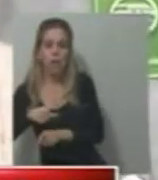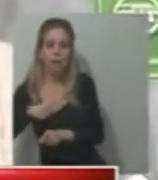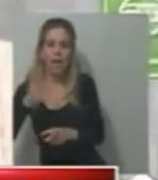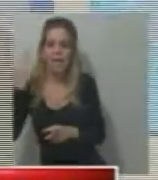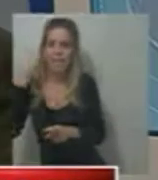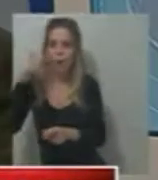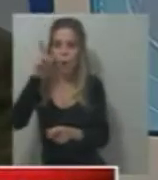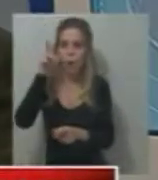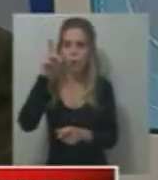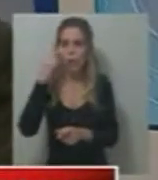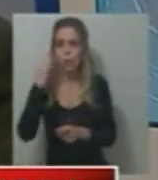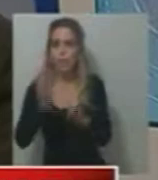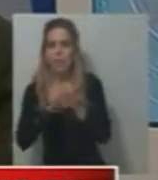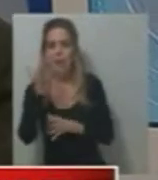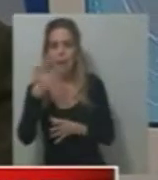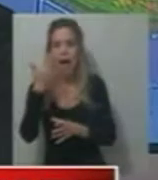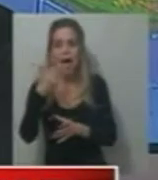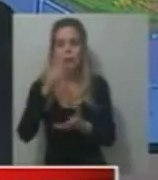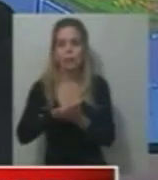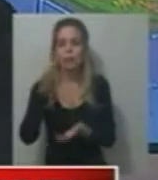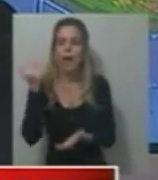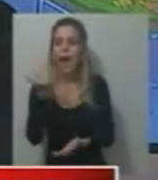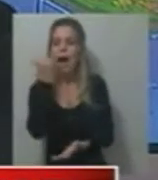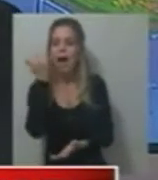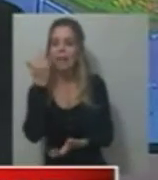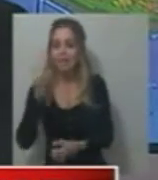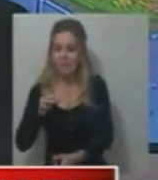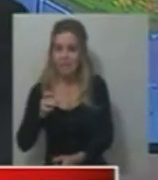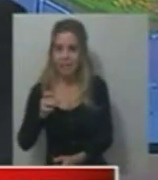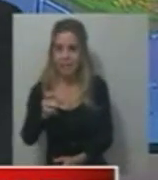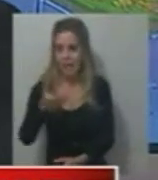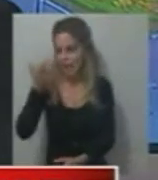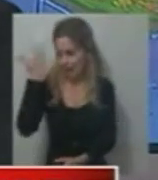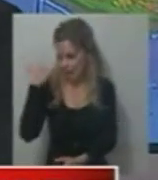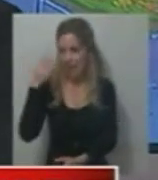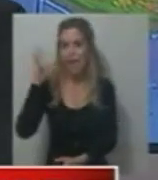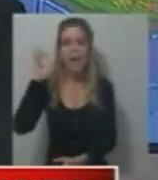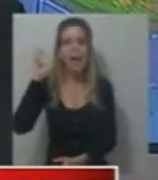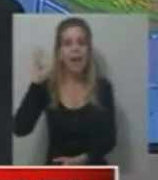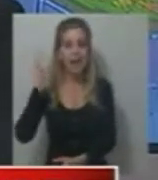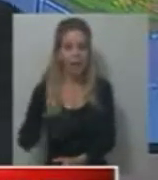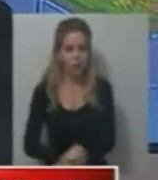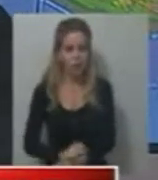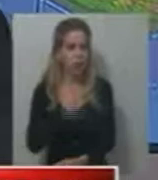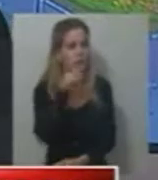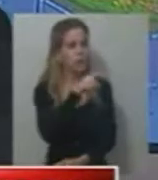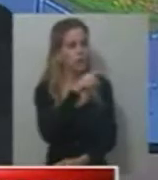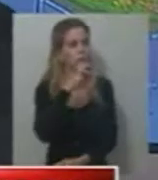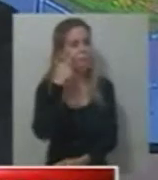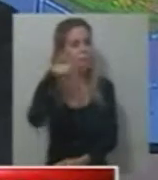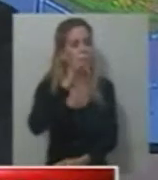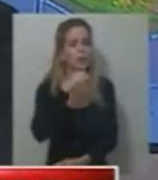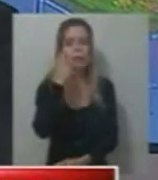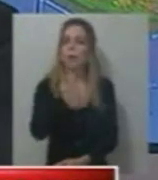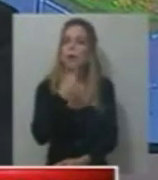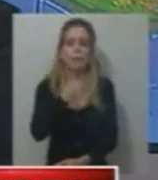hablando en una radio sobre el tema del accidente del tren. No, pero perdóname, es el tema que históricamente Pino trató minería y trenes. Hay otro accidente más del Sarmiento.